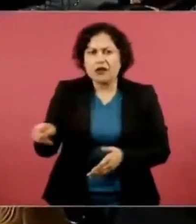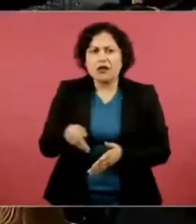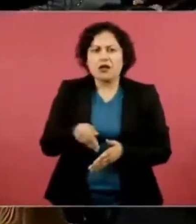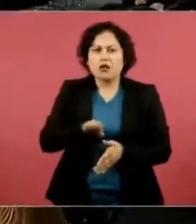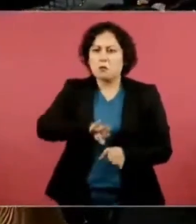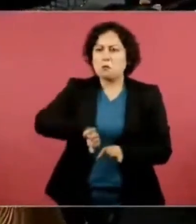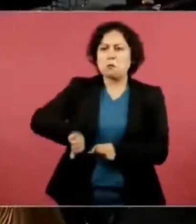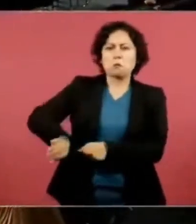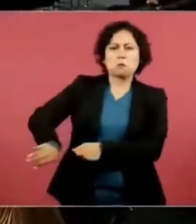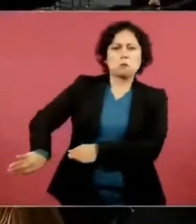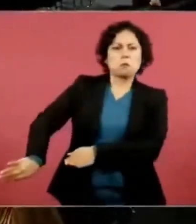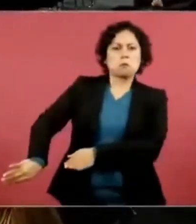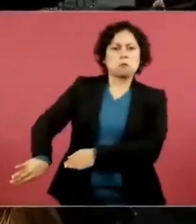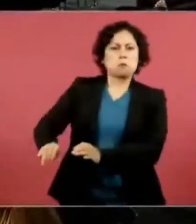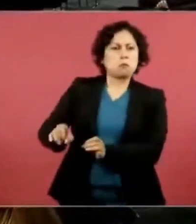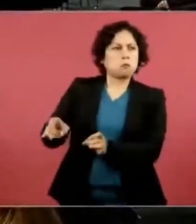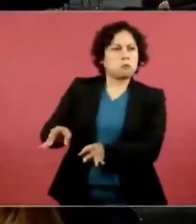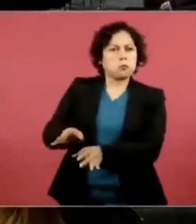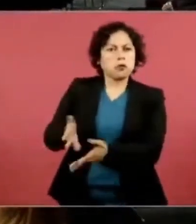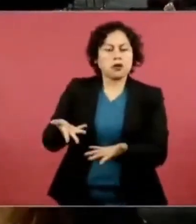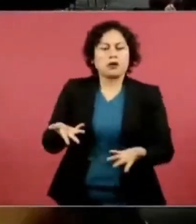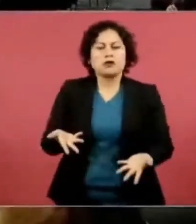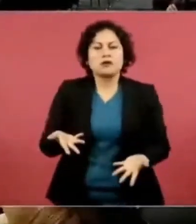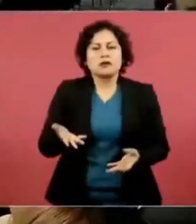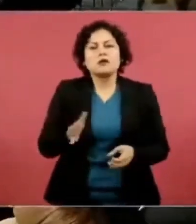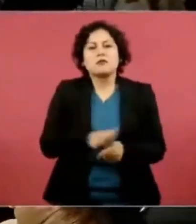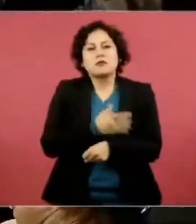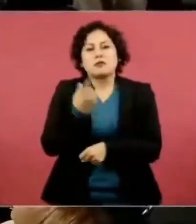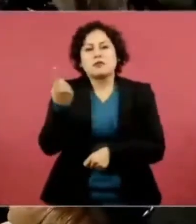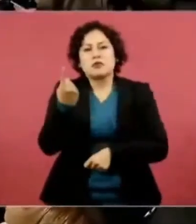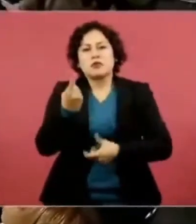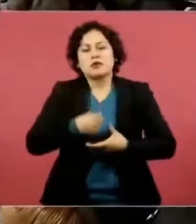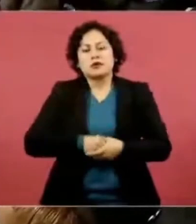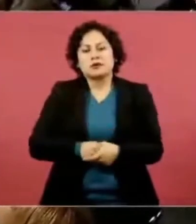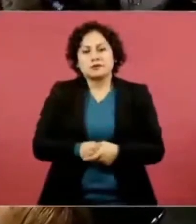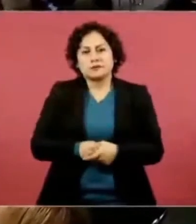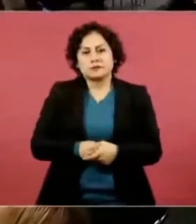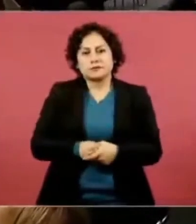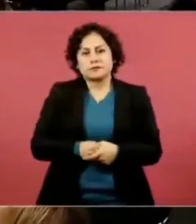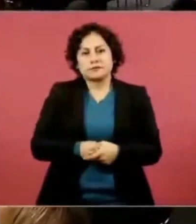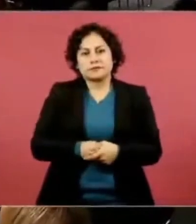La vetaron porque tenían